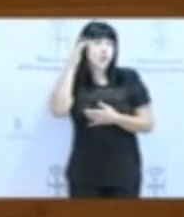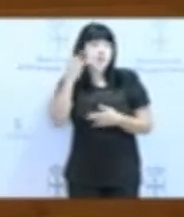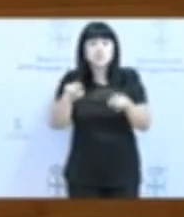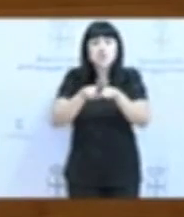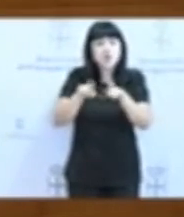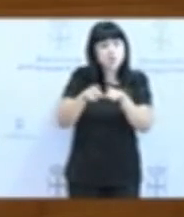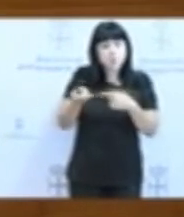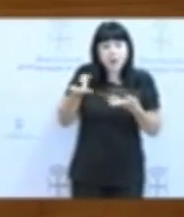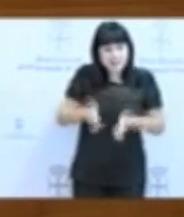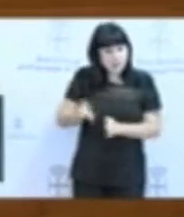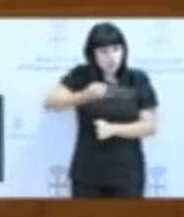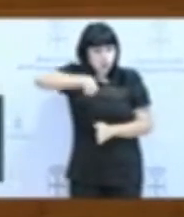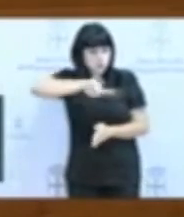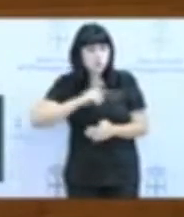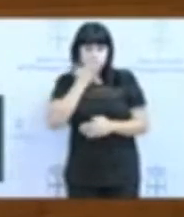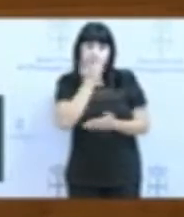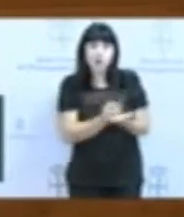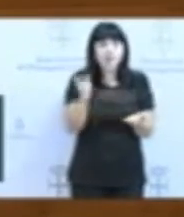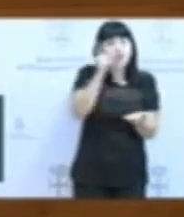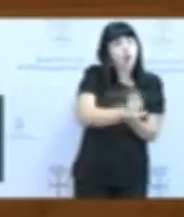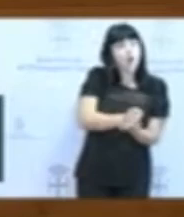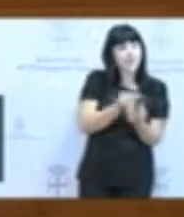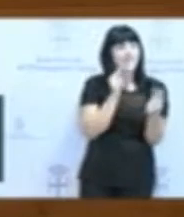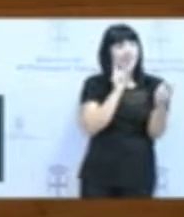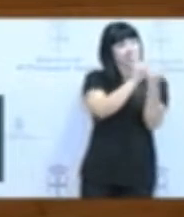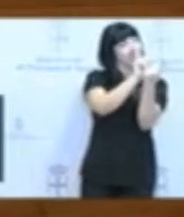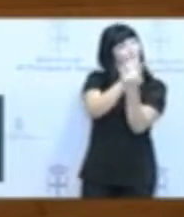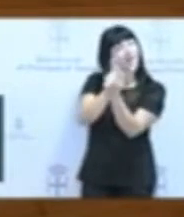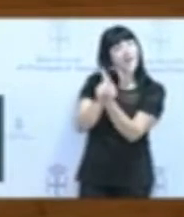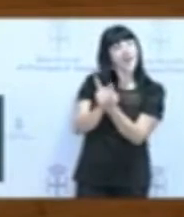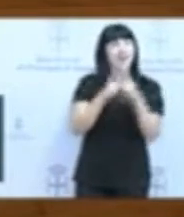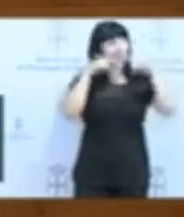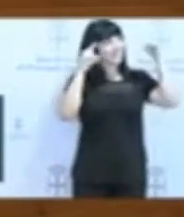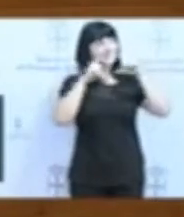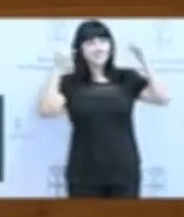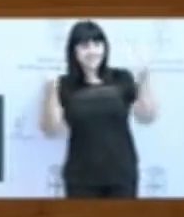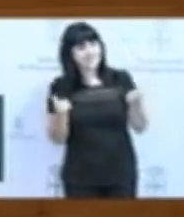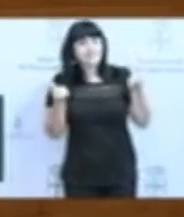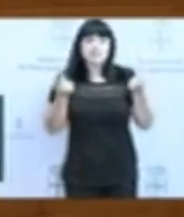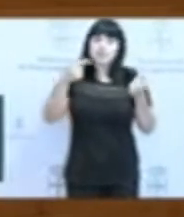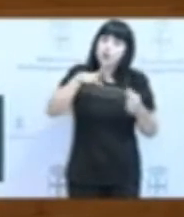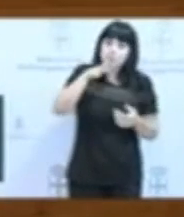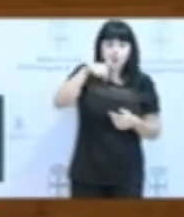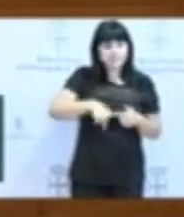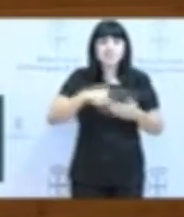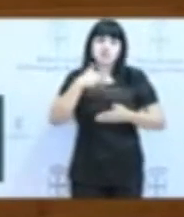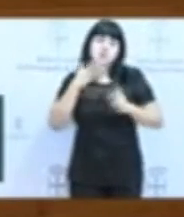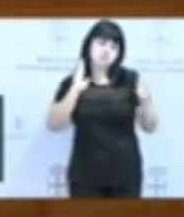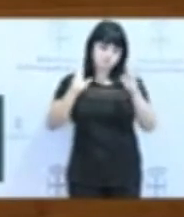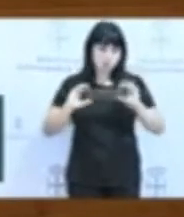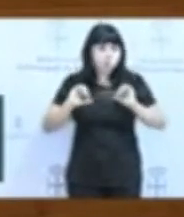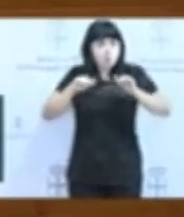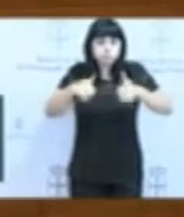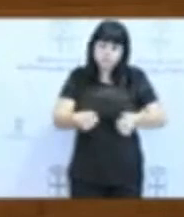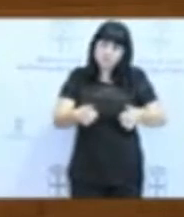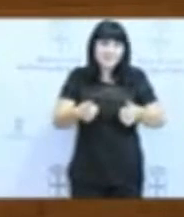al cole. Mírense las caras. Es lógico que no estemos tampoco exultantes necesariamente por volver a iniciar este periodo de sesiones. Desde luego una alegría